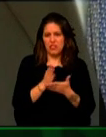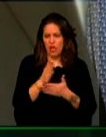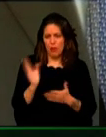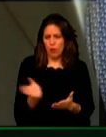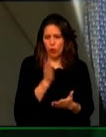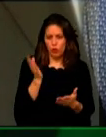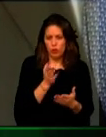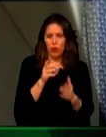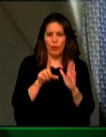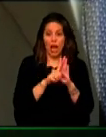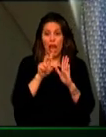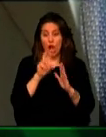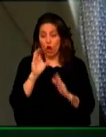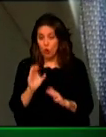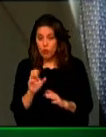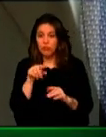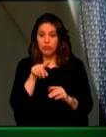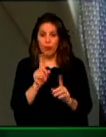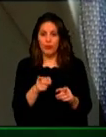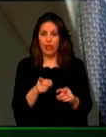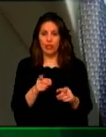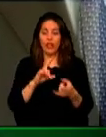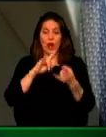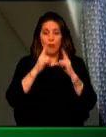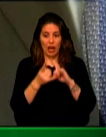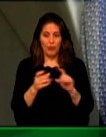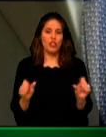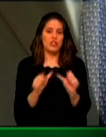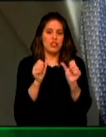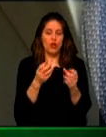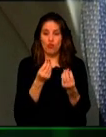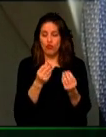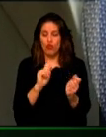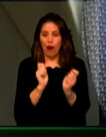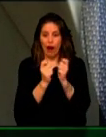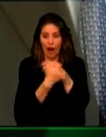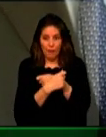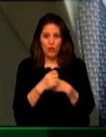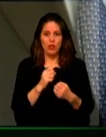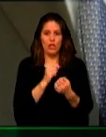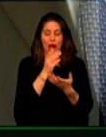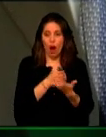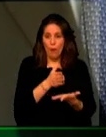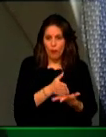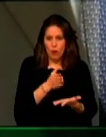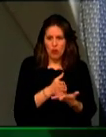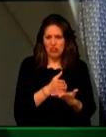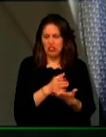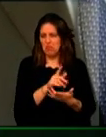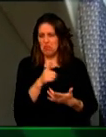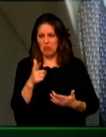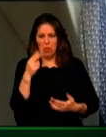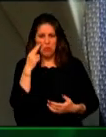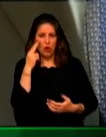urgente consideración, en donde desde el Parlamento se pudieron hacer muchos cambios y aportes, sin traumas,